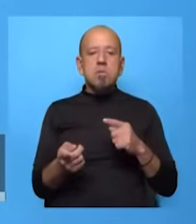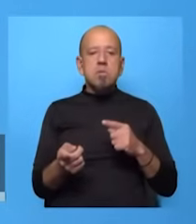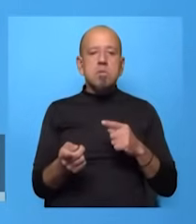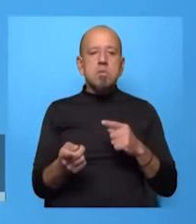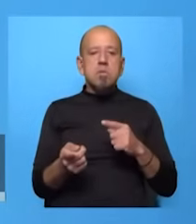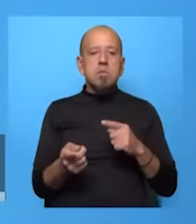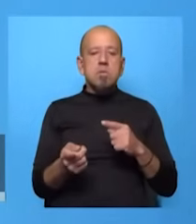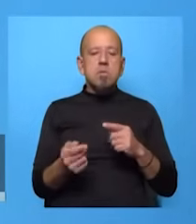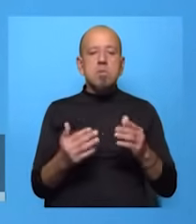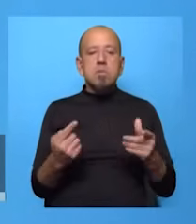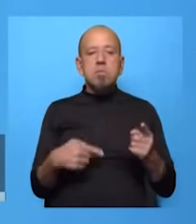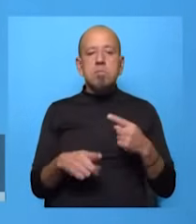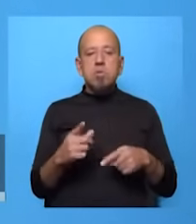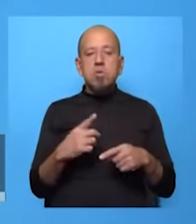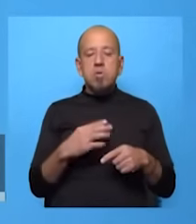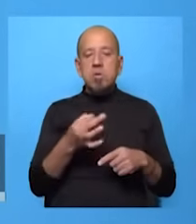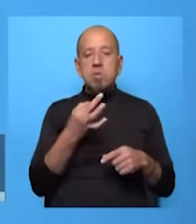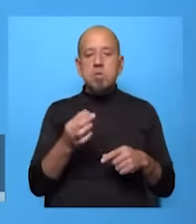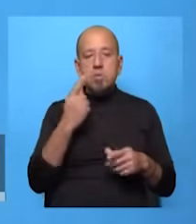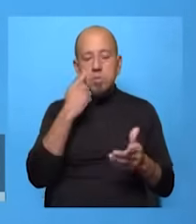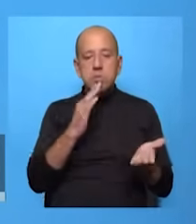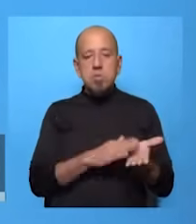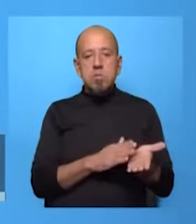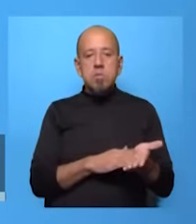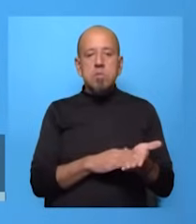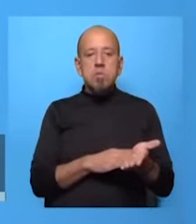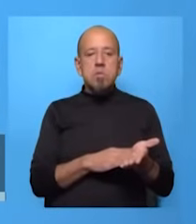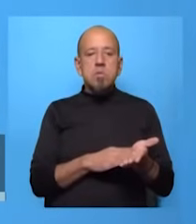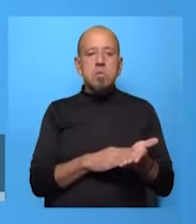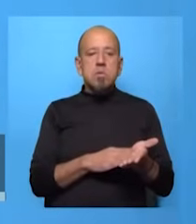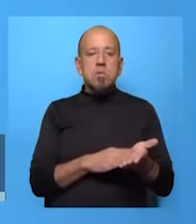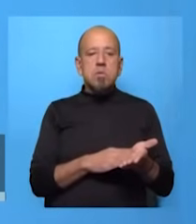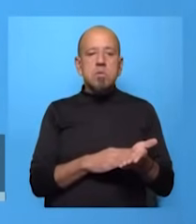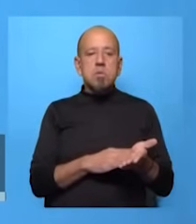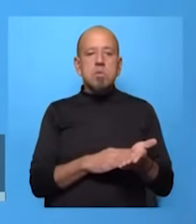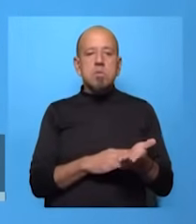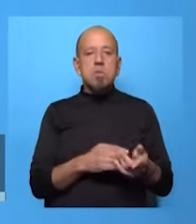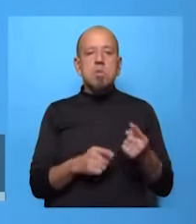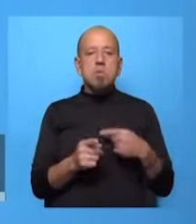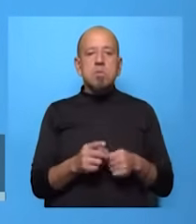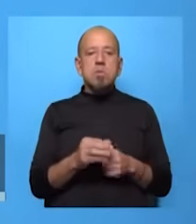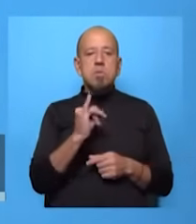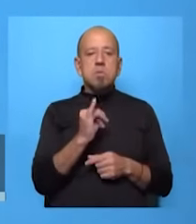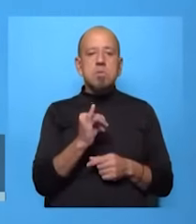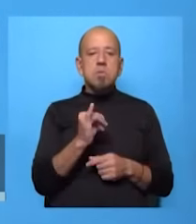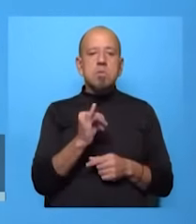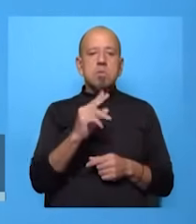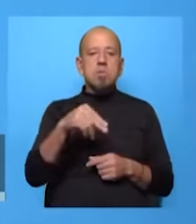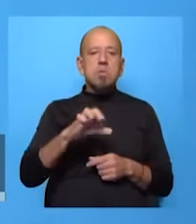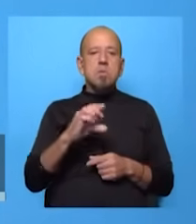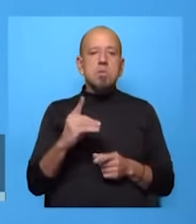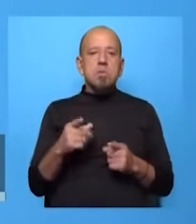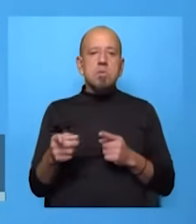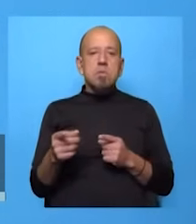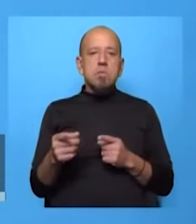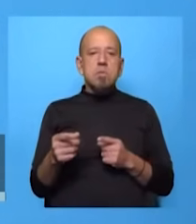grado pero lo que dicen las pruebas este que se hacen desde el ined es que los aprendizajes no